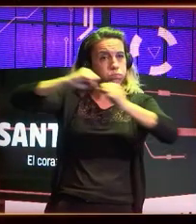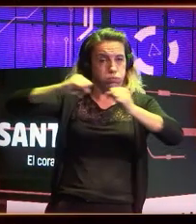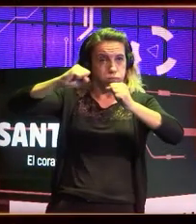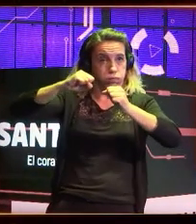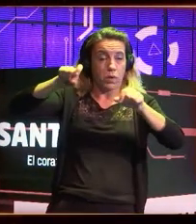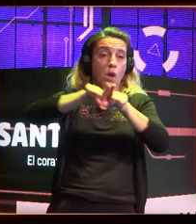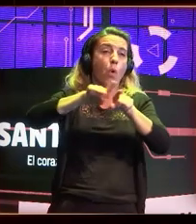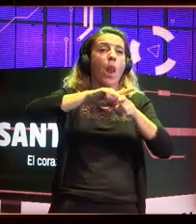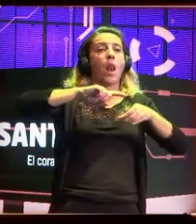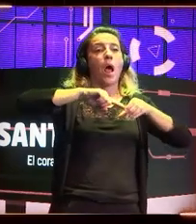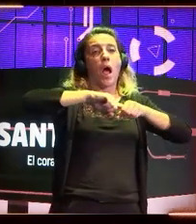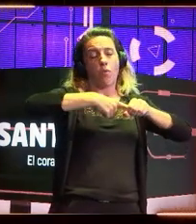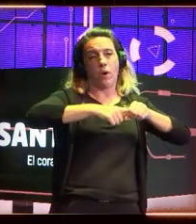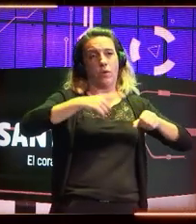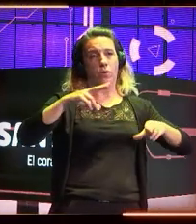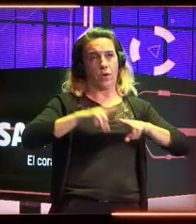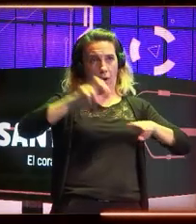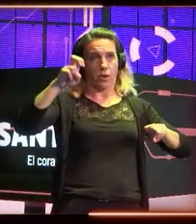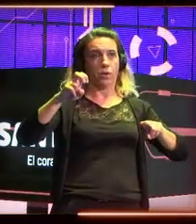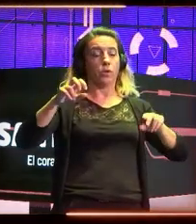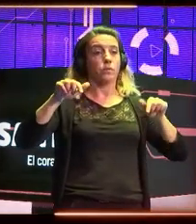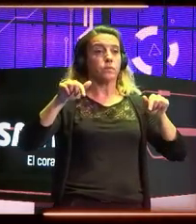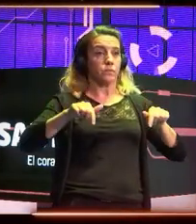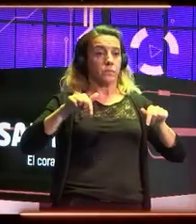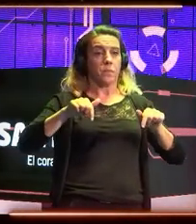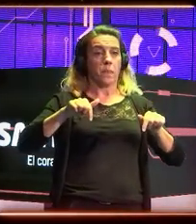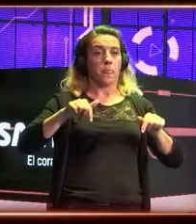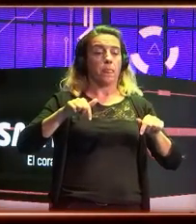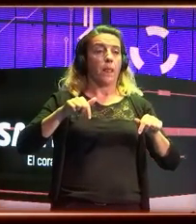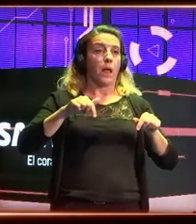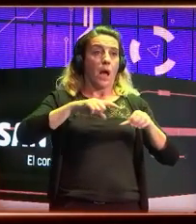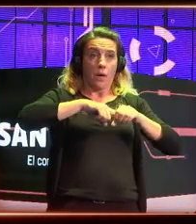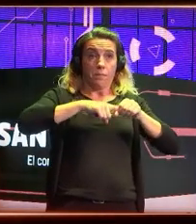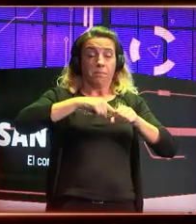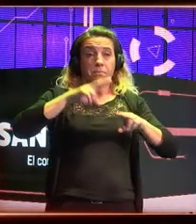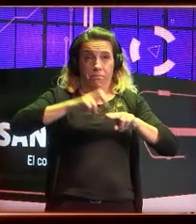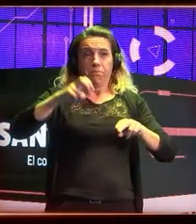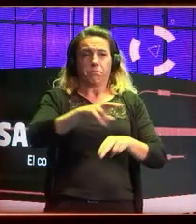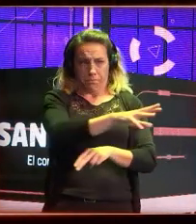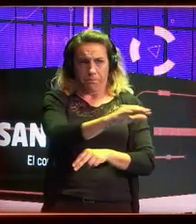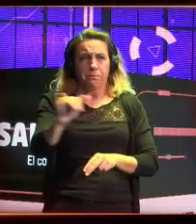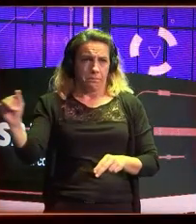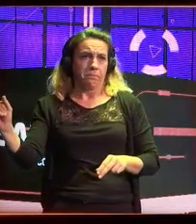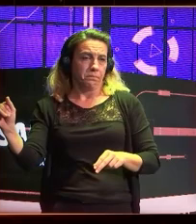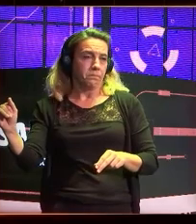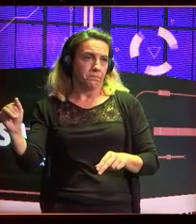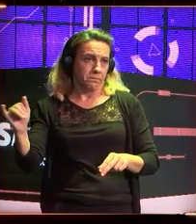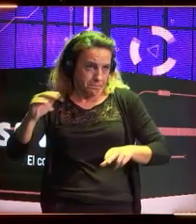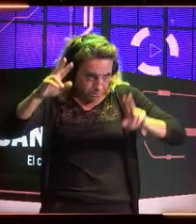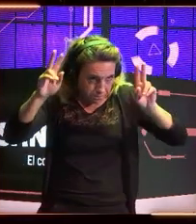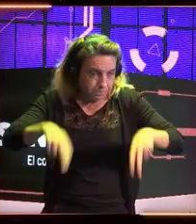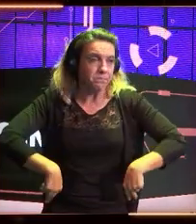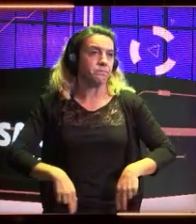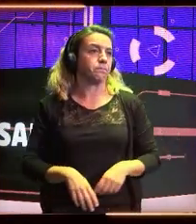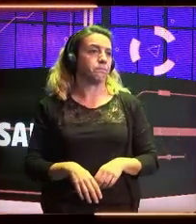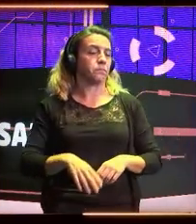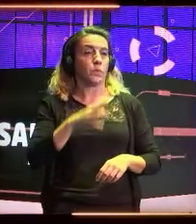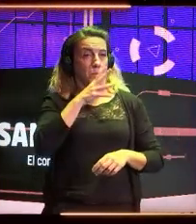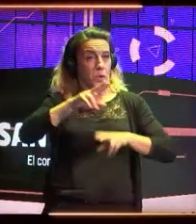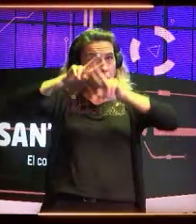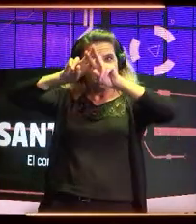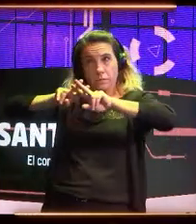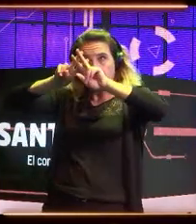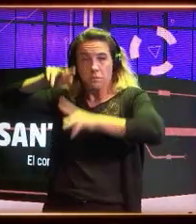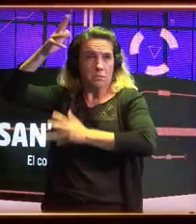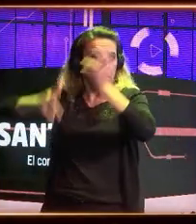agujero negro hoy sabemos que estos agujeros negros existen porque se han podido estudiar